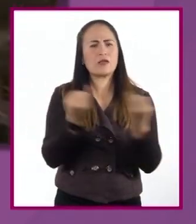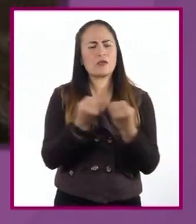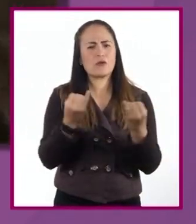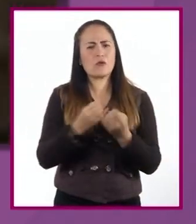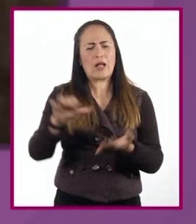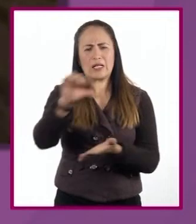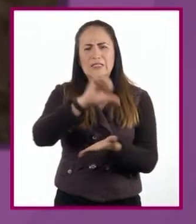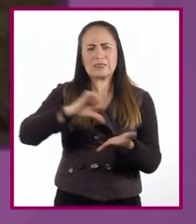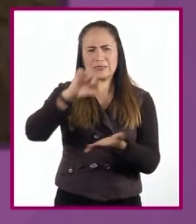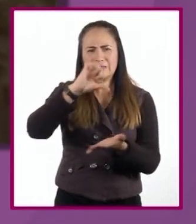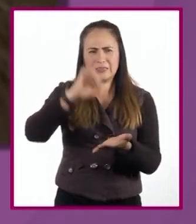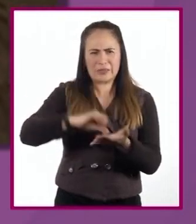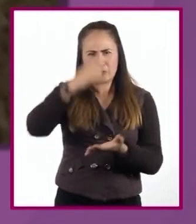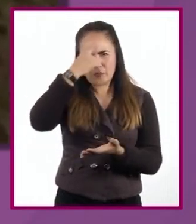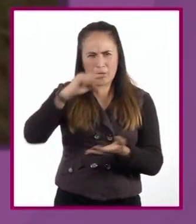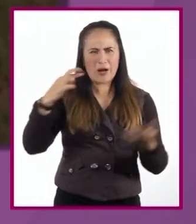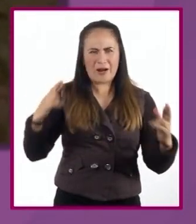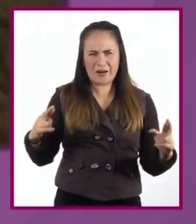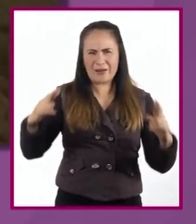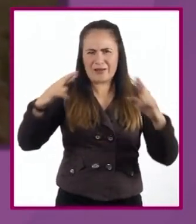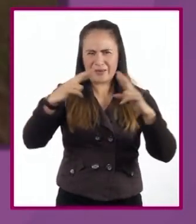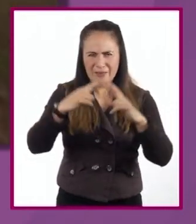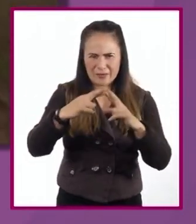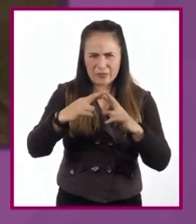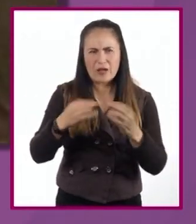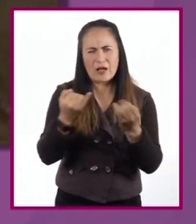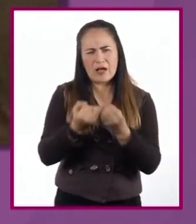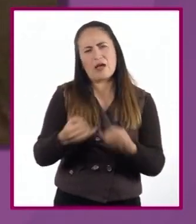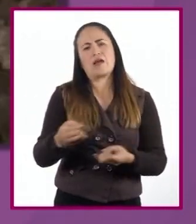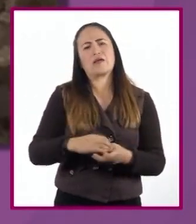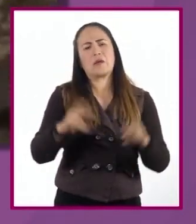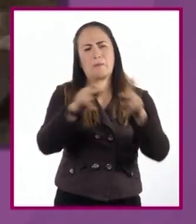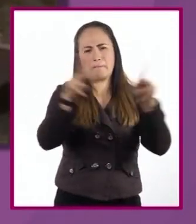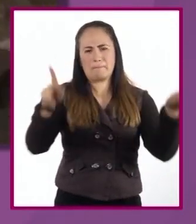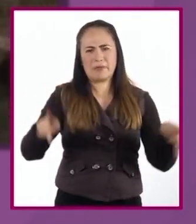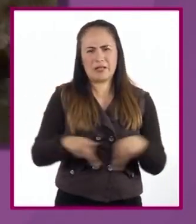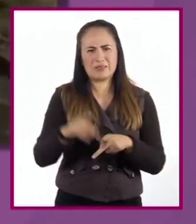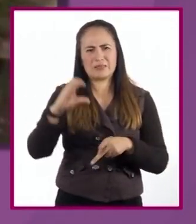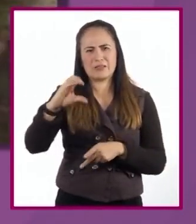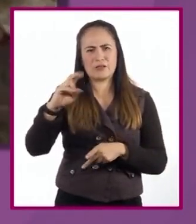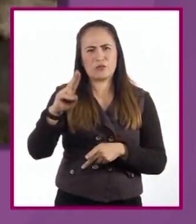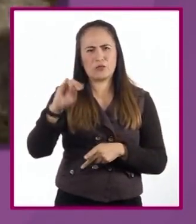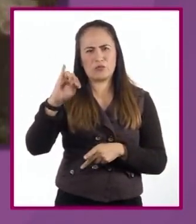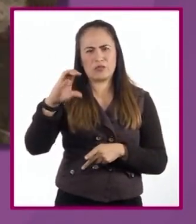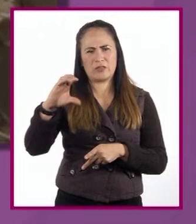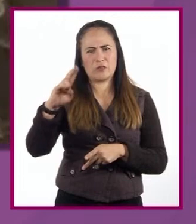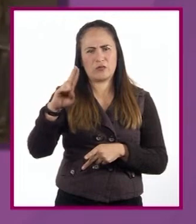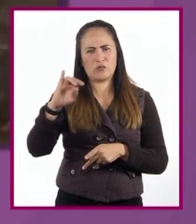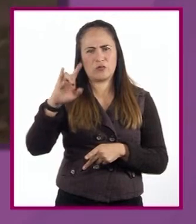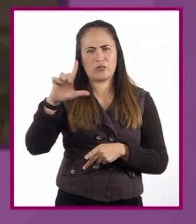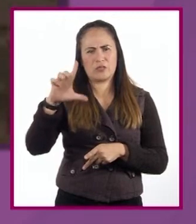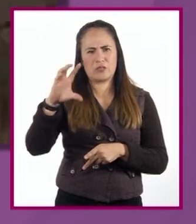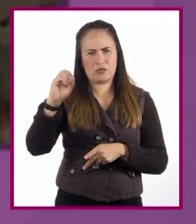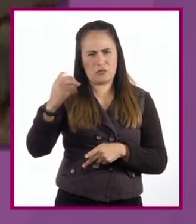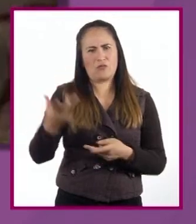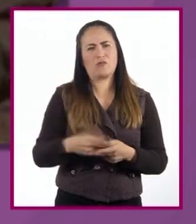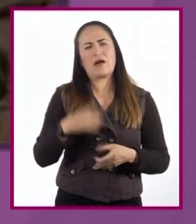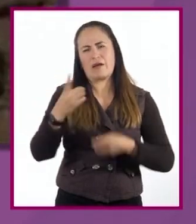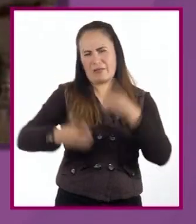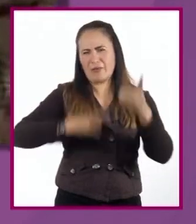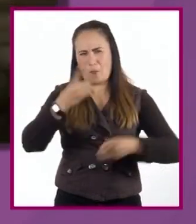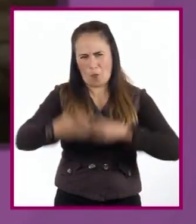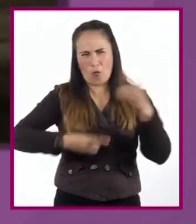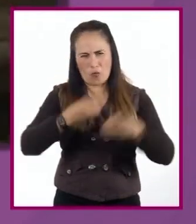centro ceremonial bajo de lo que hoy conocemos como Plaza Cuicuilco, la Villa Panamericana, la Villa